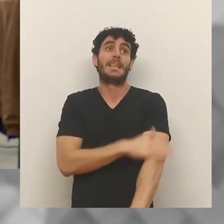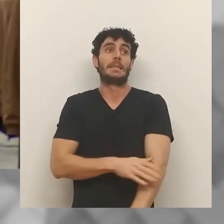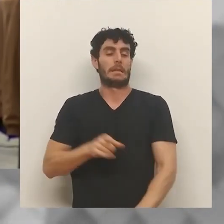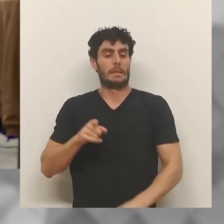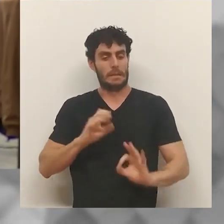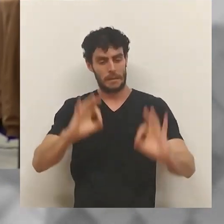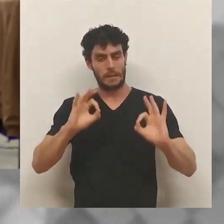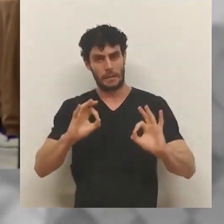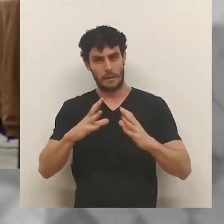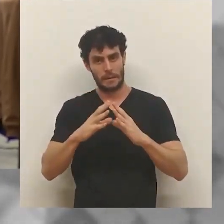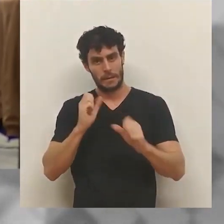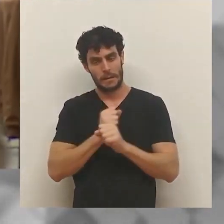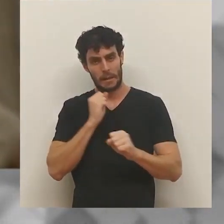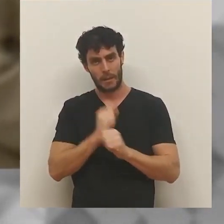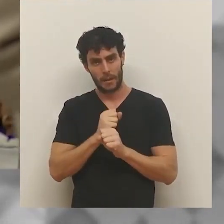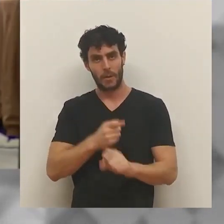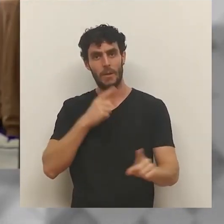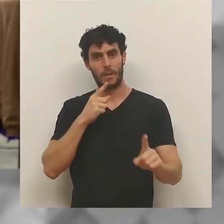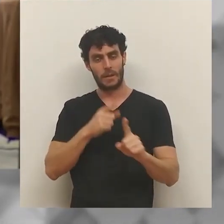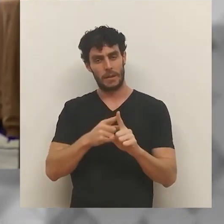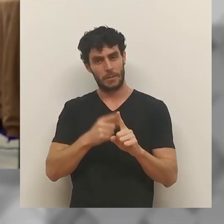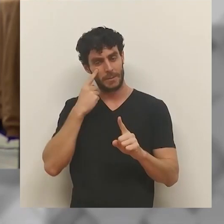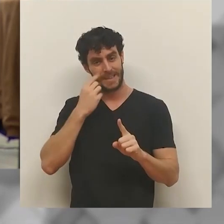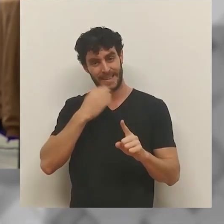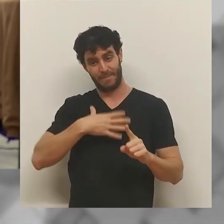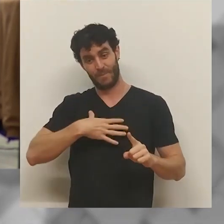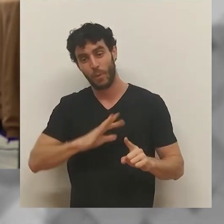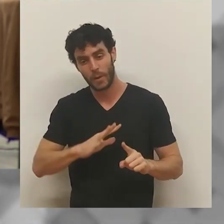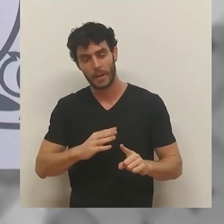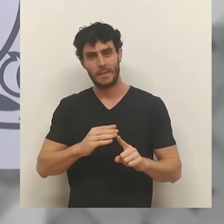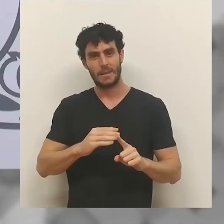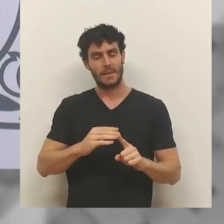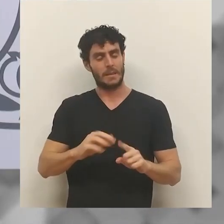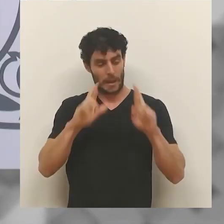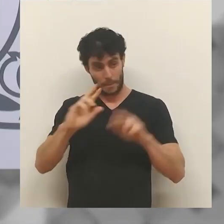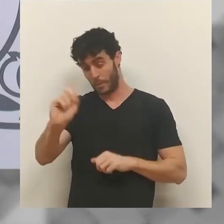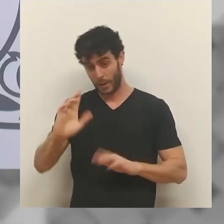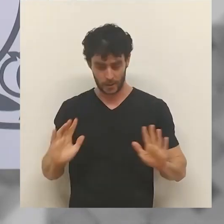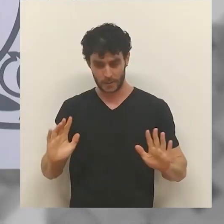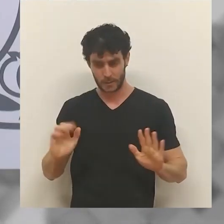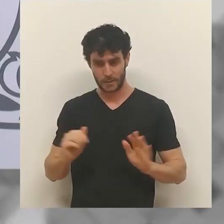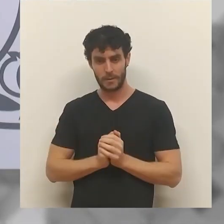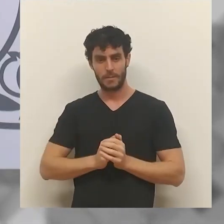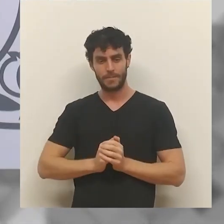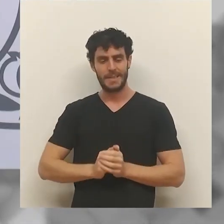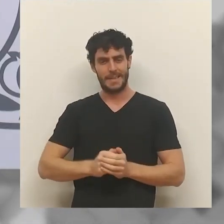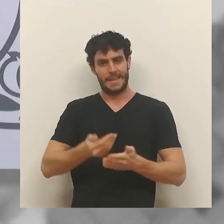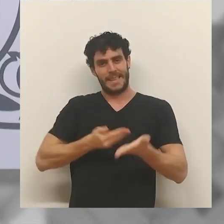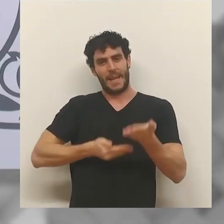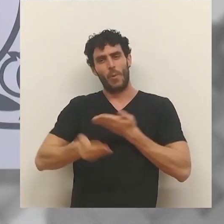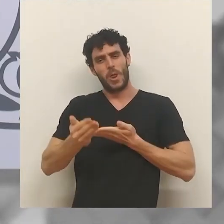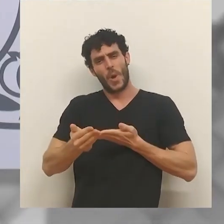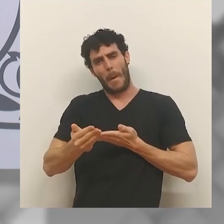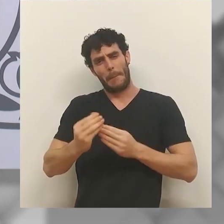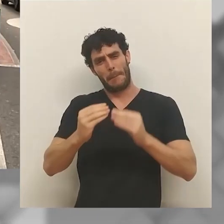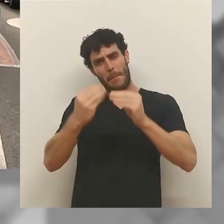ministerio ahí ha estado trabajando para que fuera incluso posible la devolución, esperemos que no,